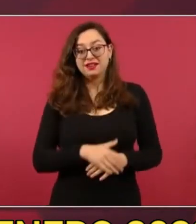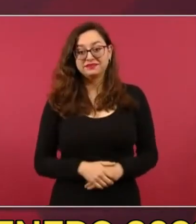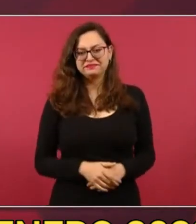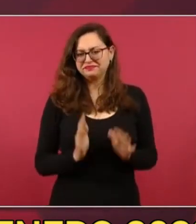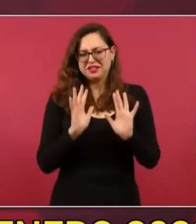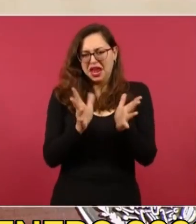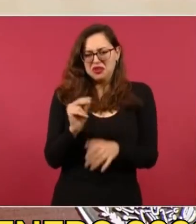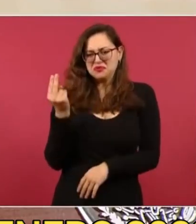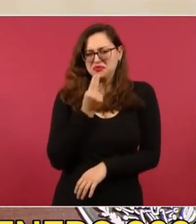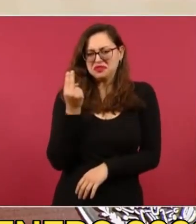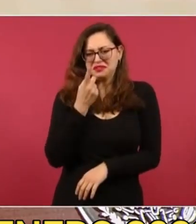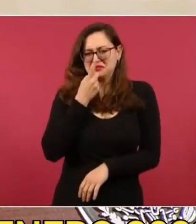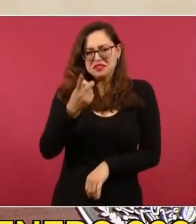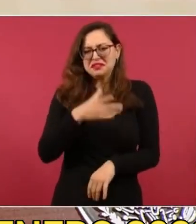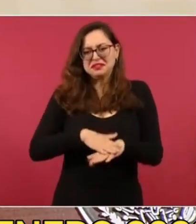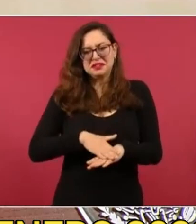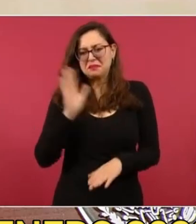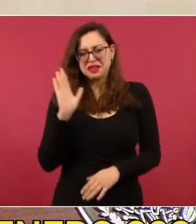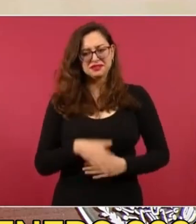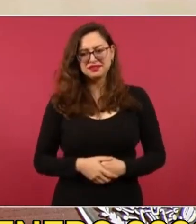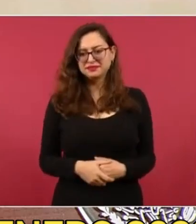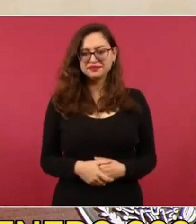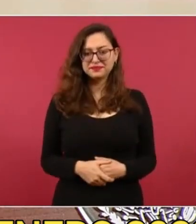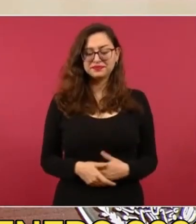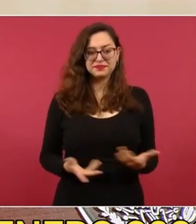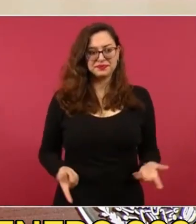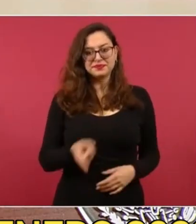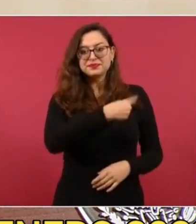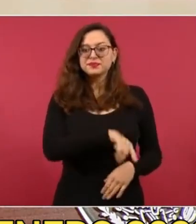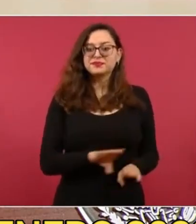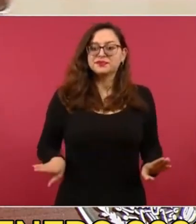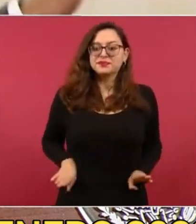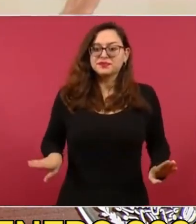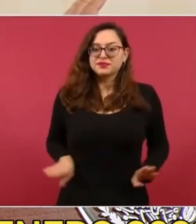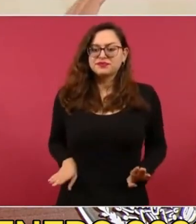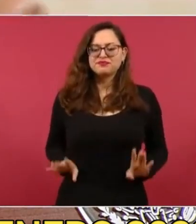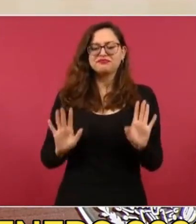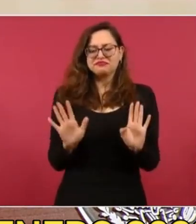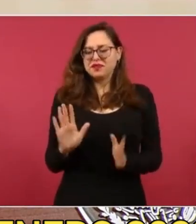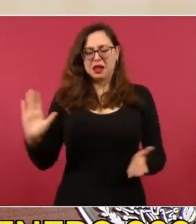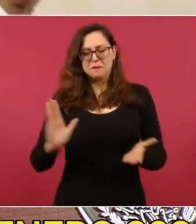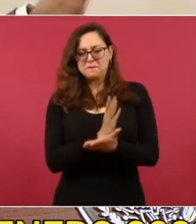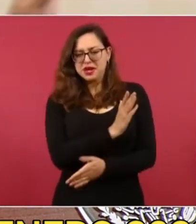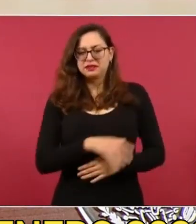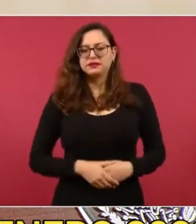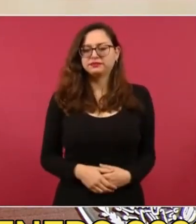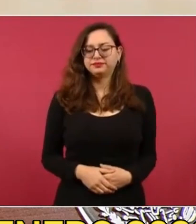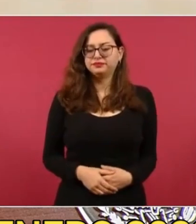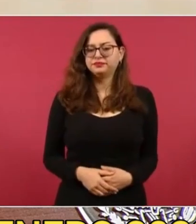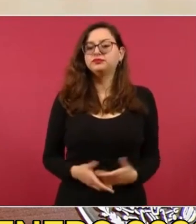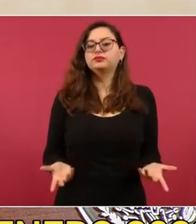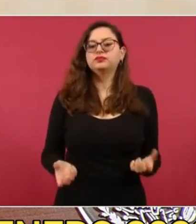sobre la integridad de la policía, no hablemos de eso, nada más en lo